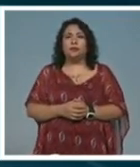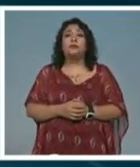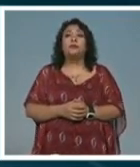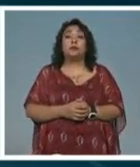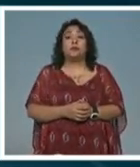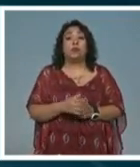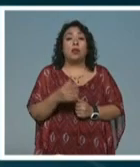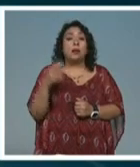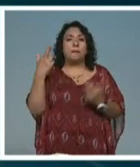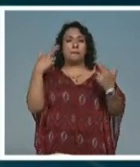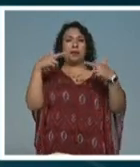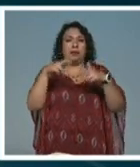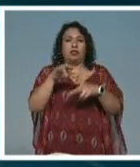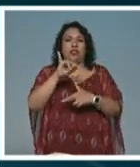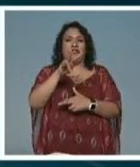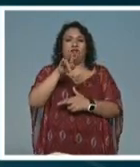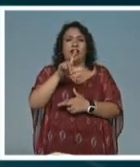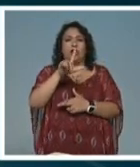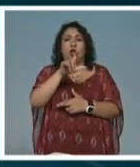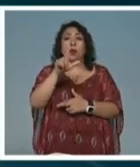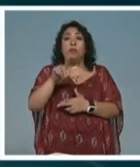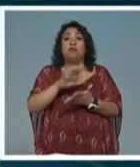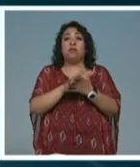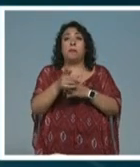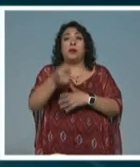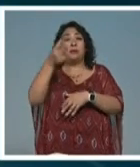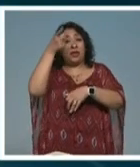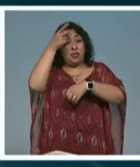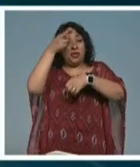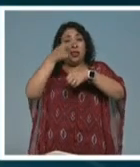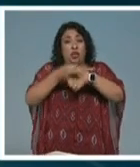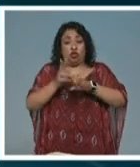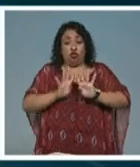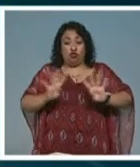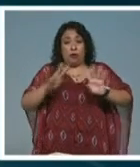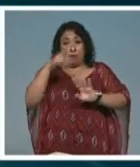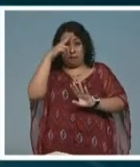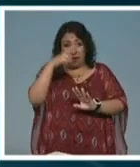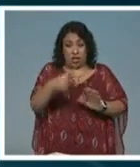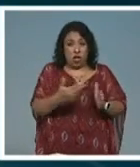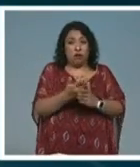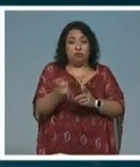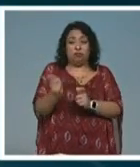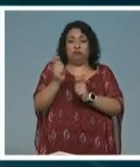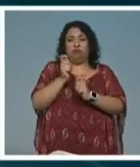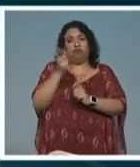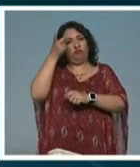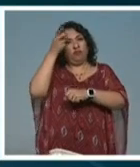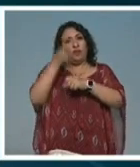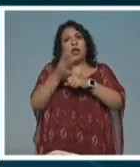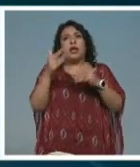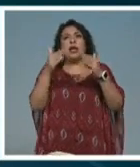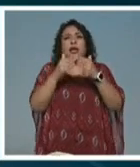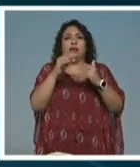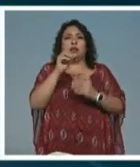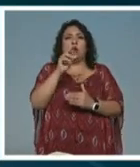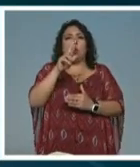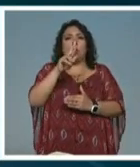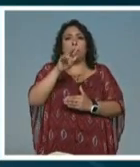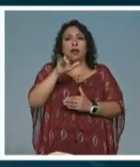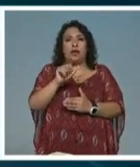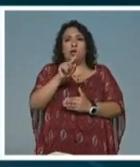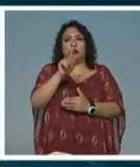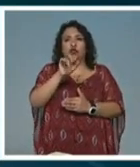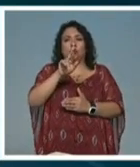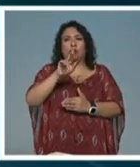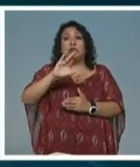El maestro Iván López Reynoso se convirtió en el primer director de orquesta mexicano en tomar la batuta en la Casa Ópera de Zúrich, una de las